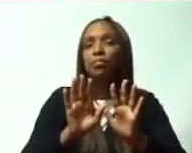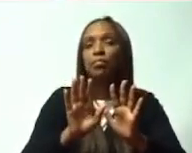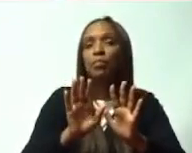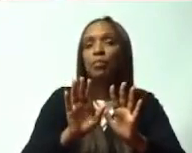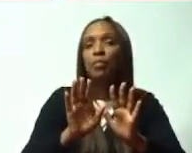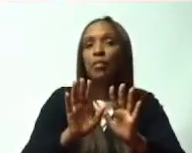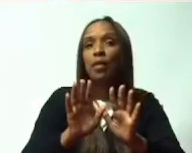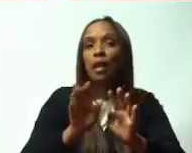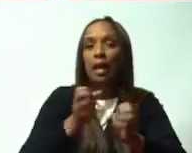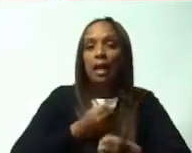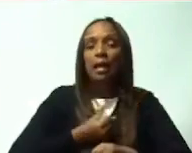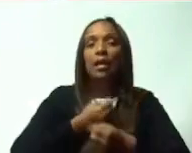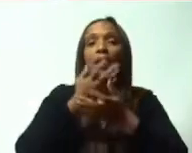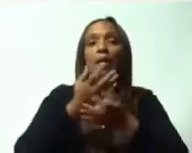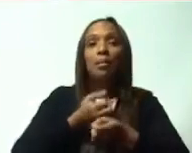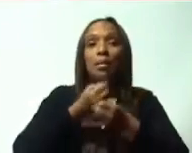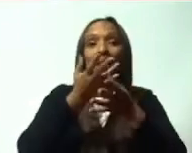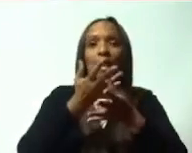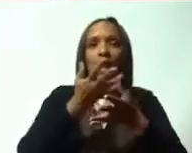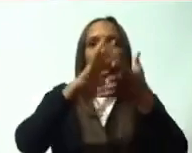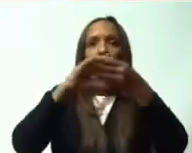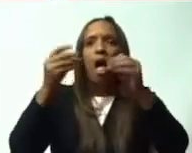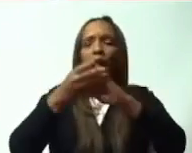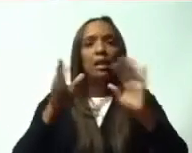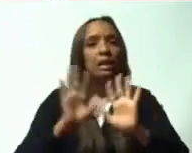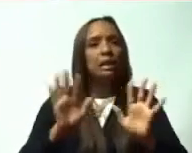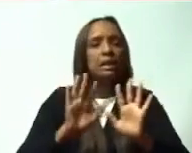porque los hombres valientes